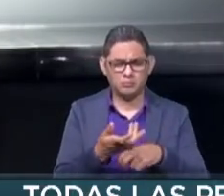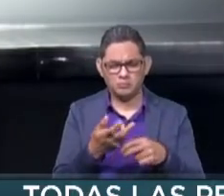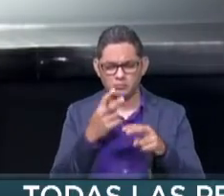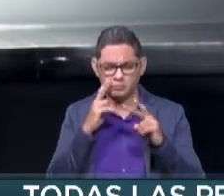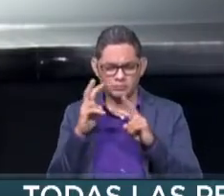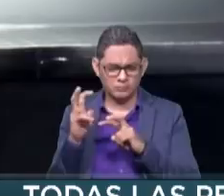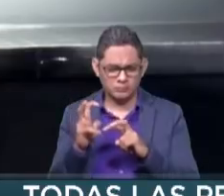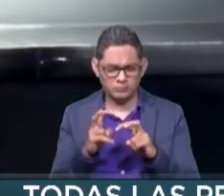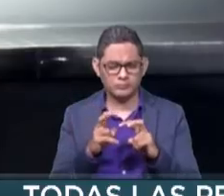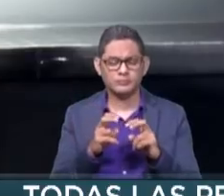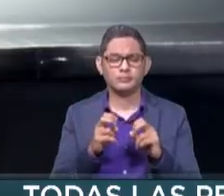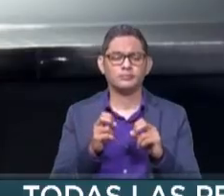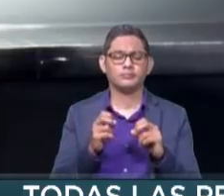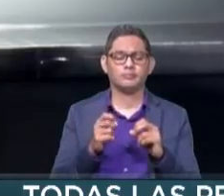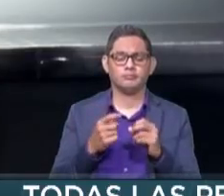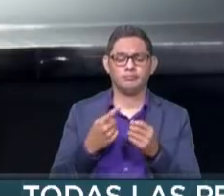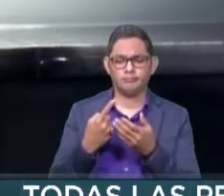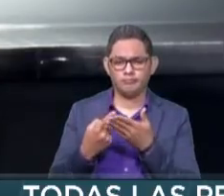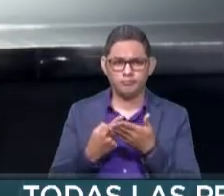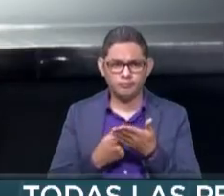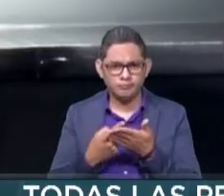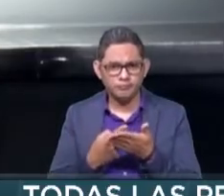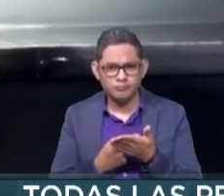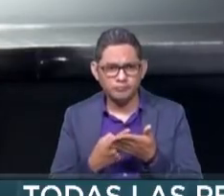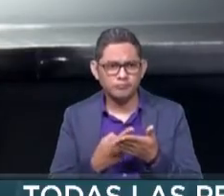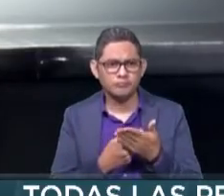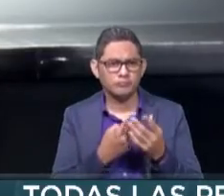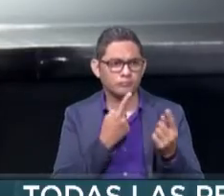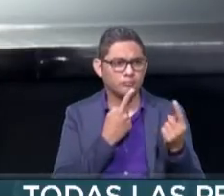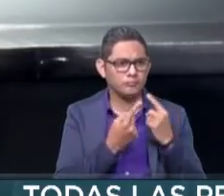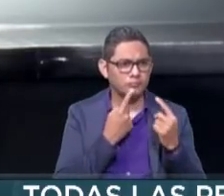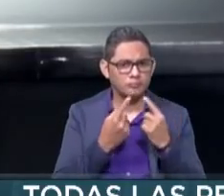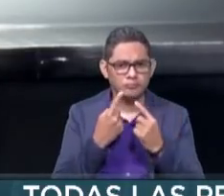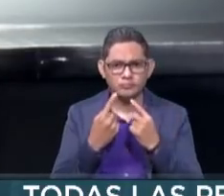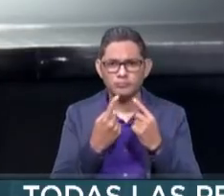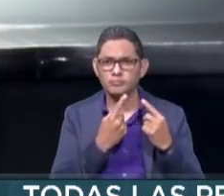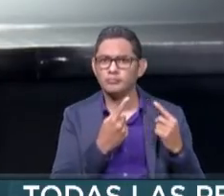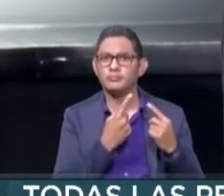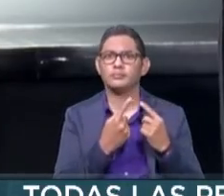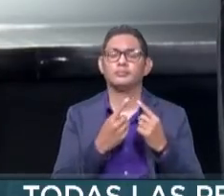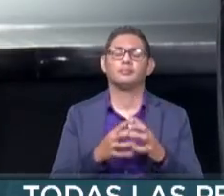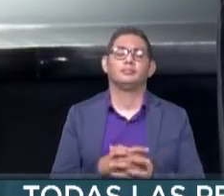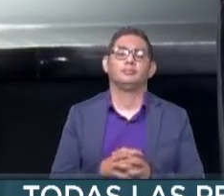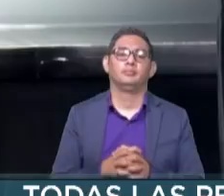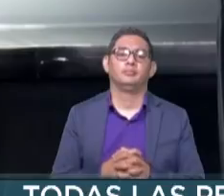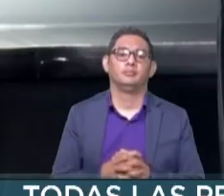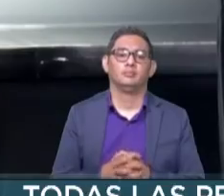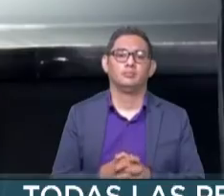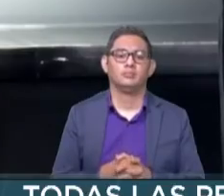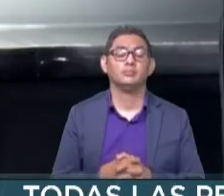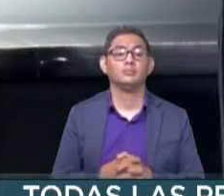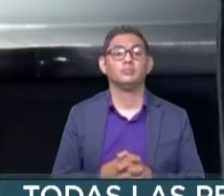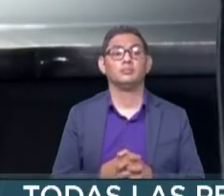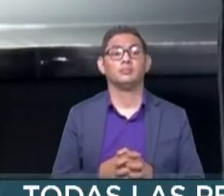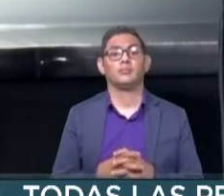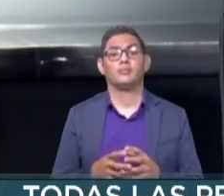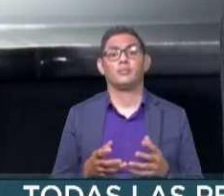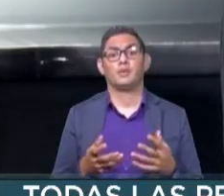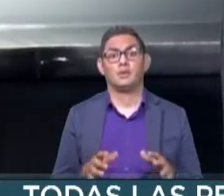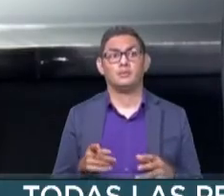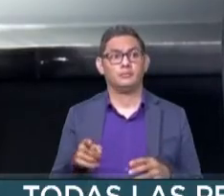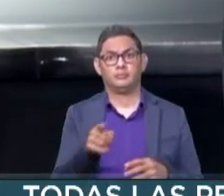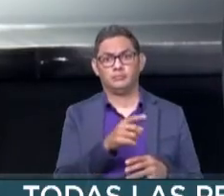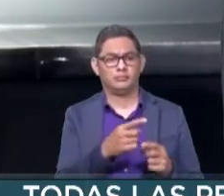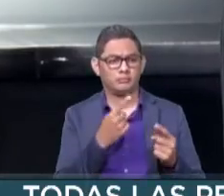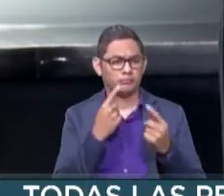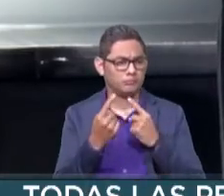y se discutió el tema con los asesores y las autoridades de salud. Finalmente, pues,